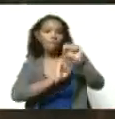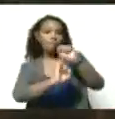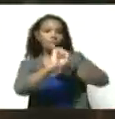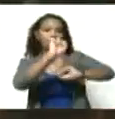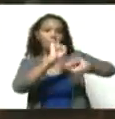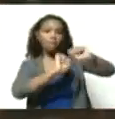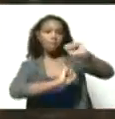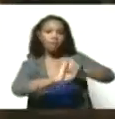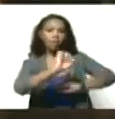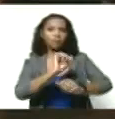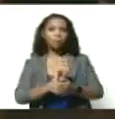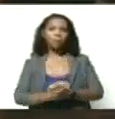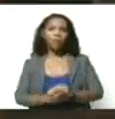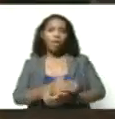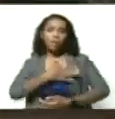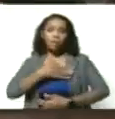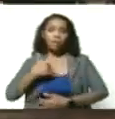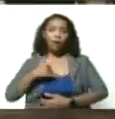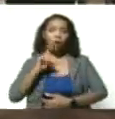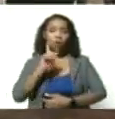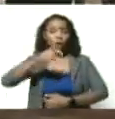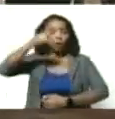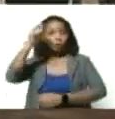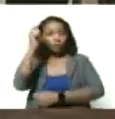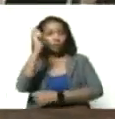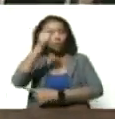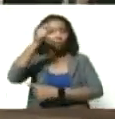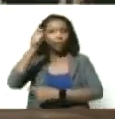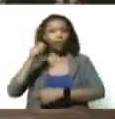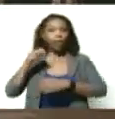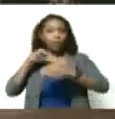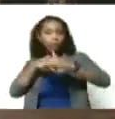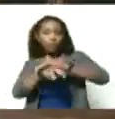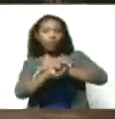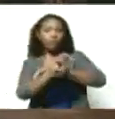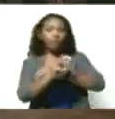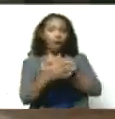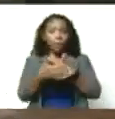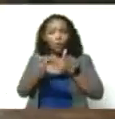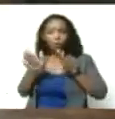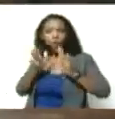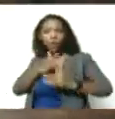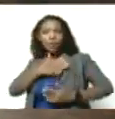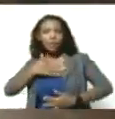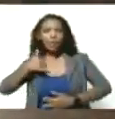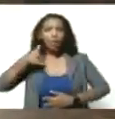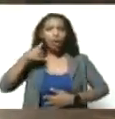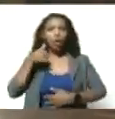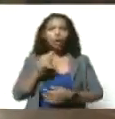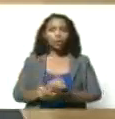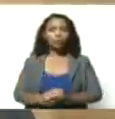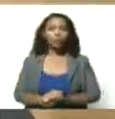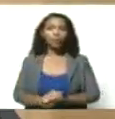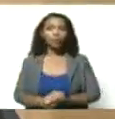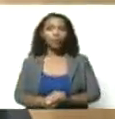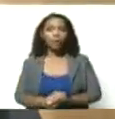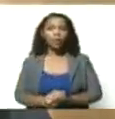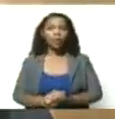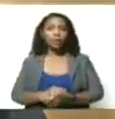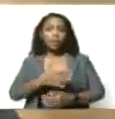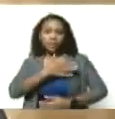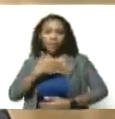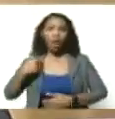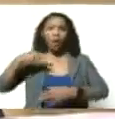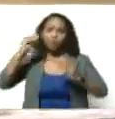defienden. Deseo que un hada alquimista abre el deseo y su hechura